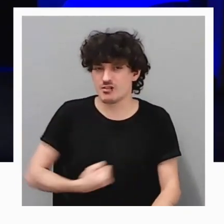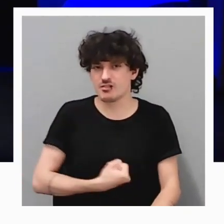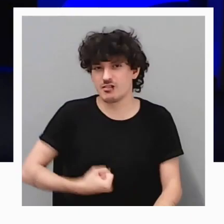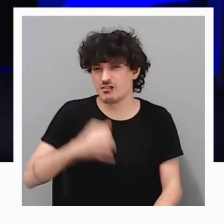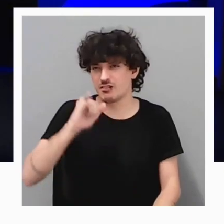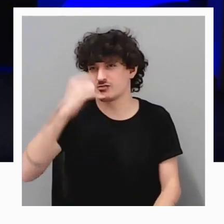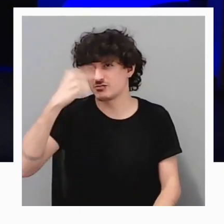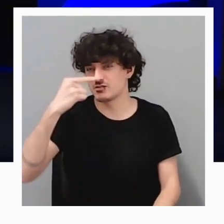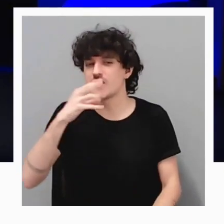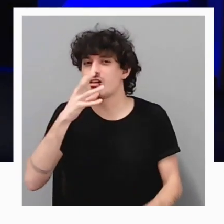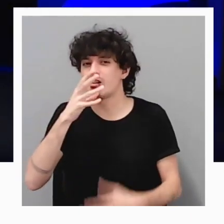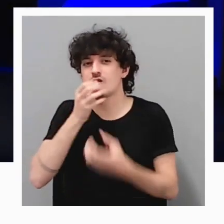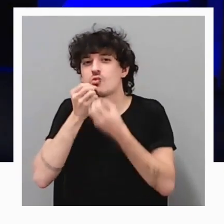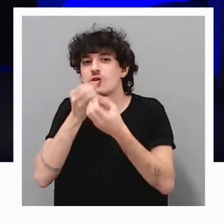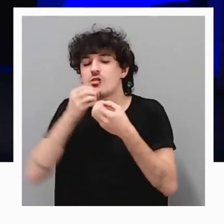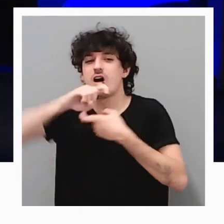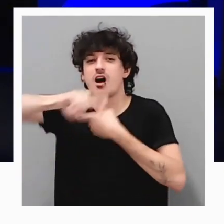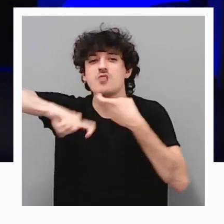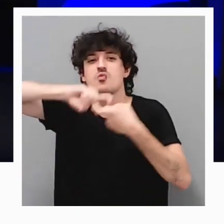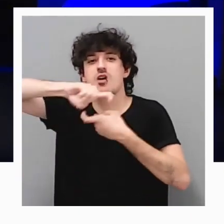un dato y es que cada